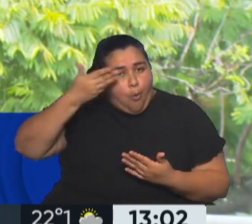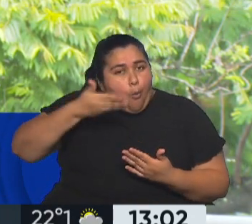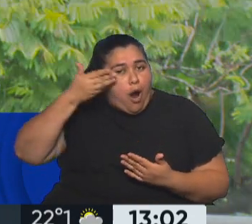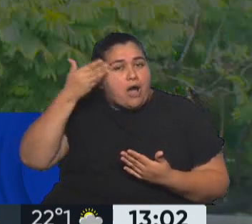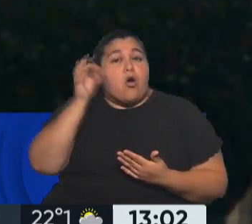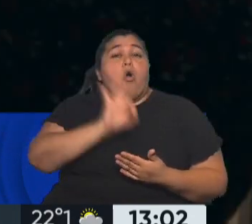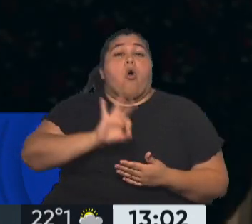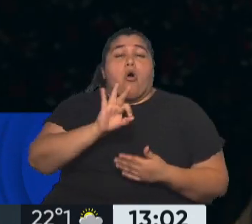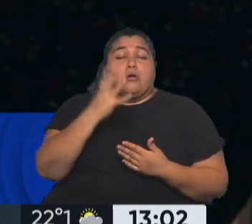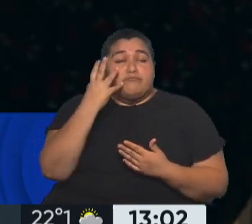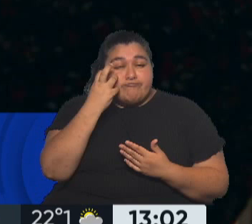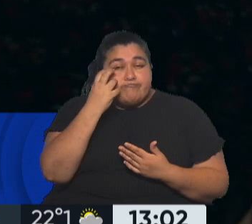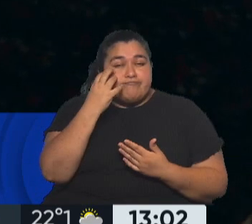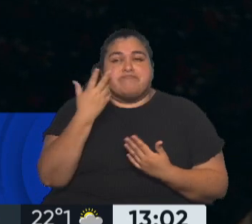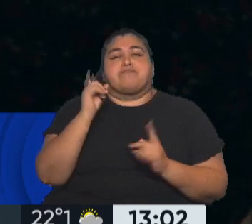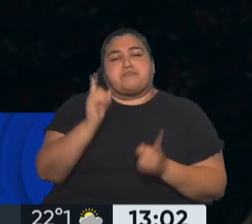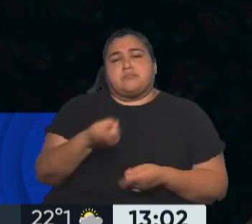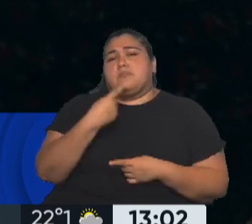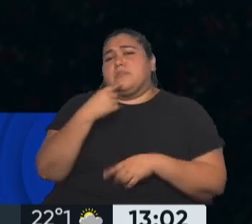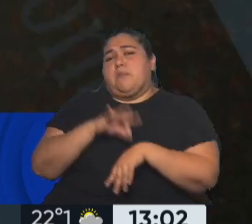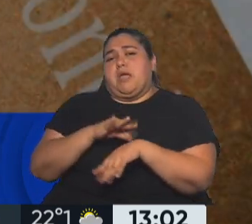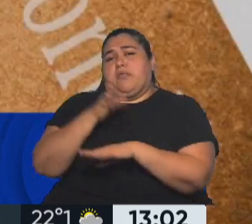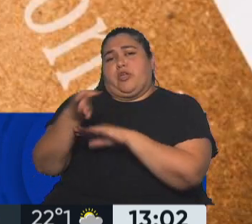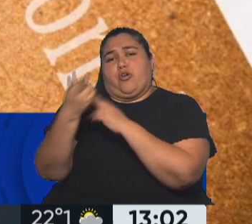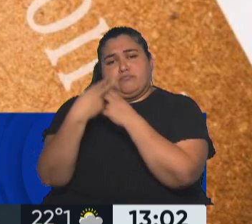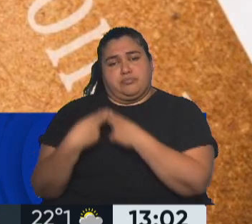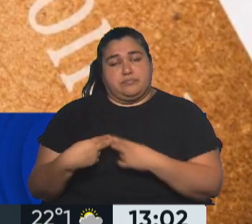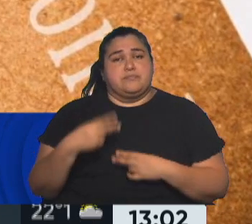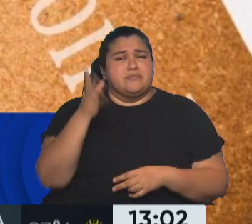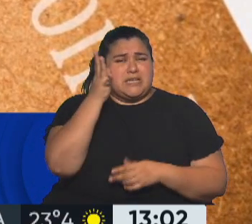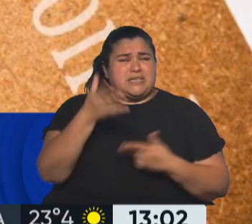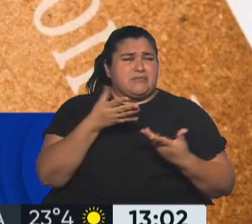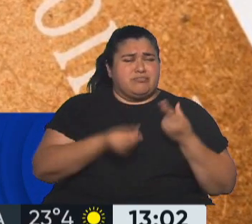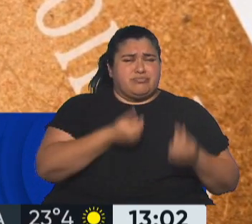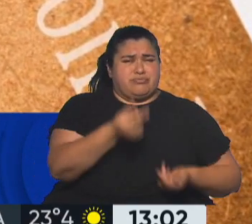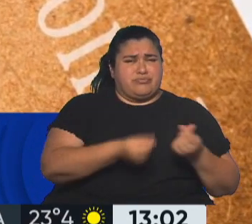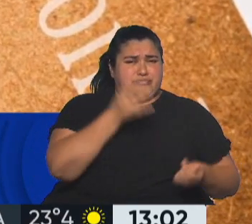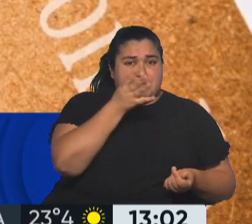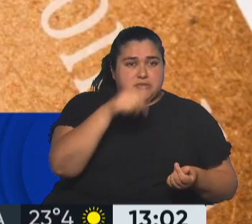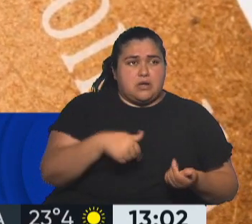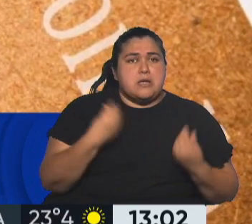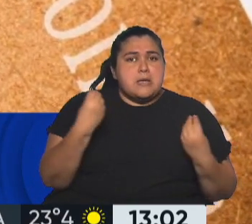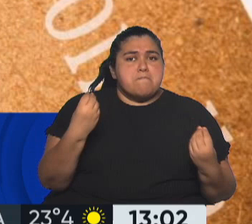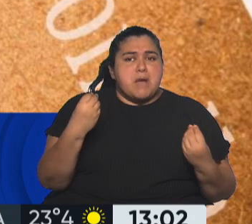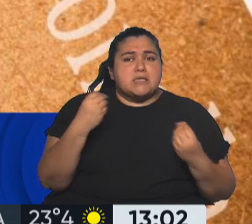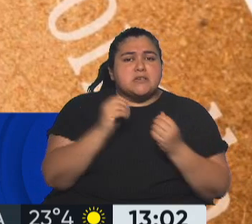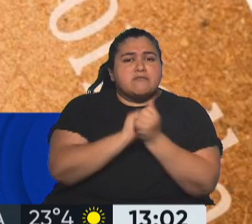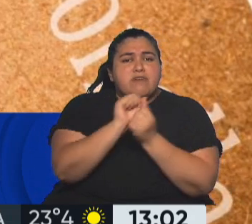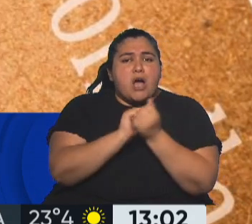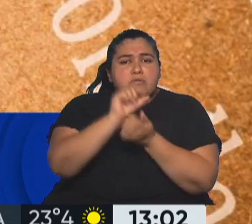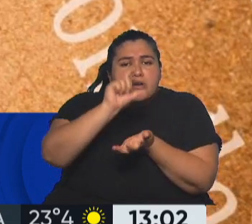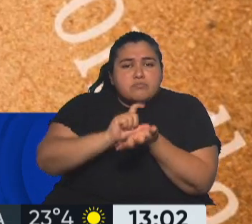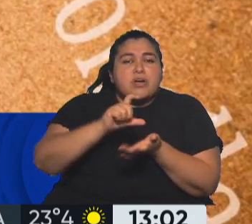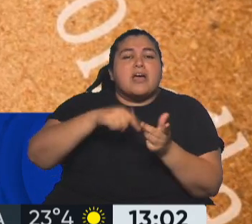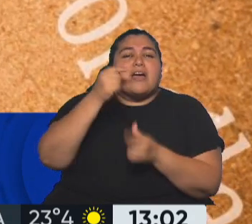Consultar con un oftalmólogo ante la alta demanda de repelentes qué ocurre con los componentes que tienen